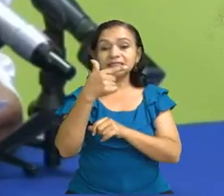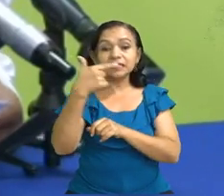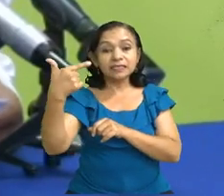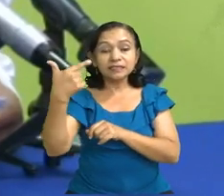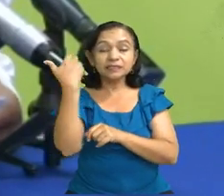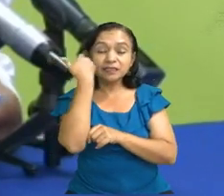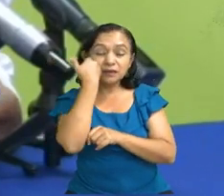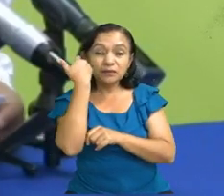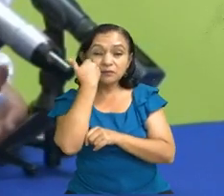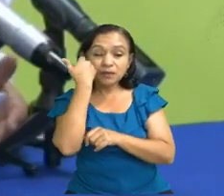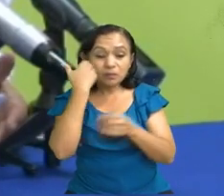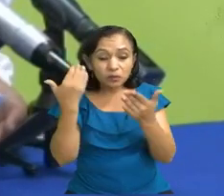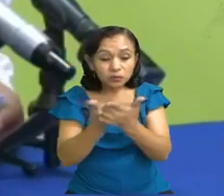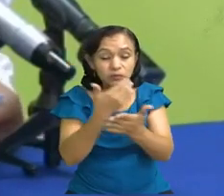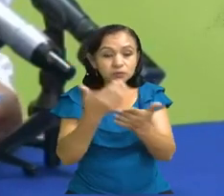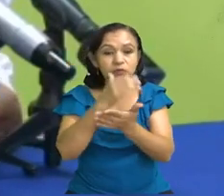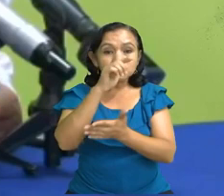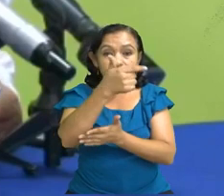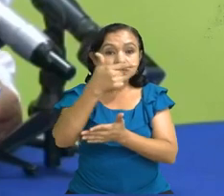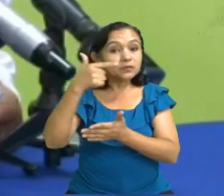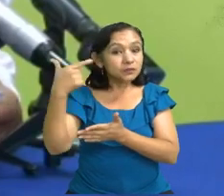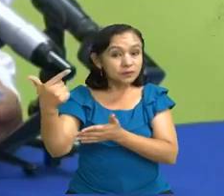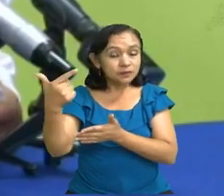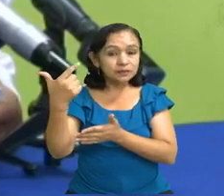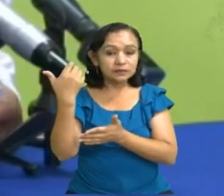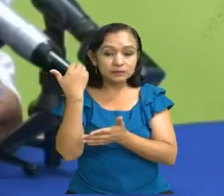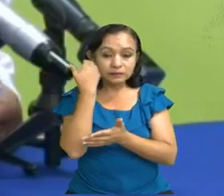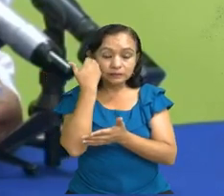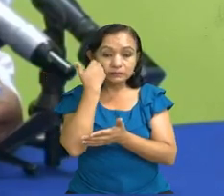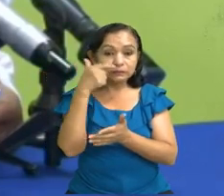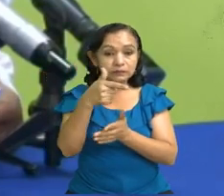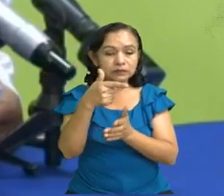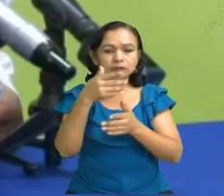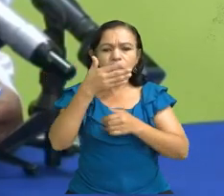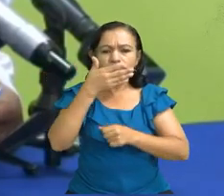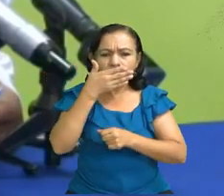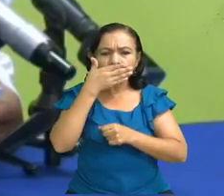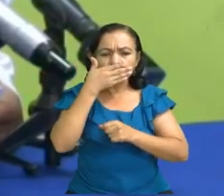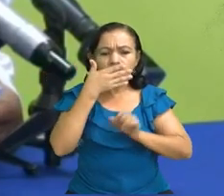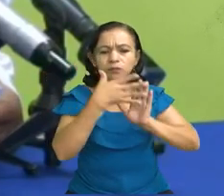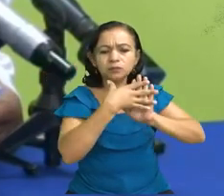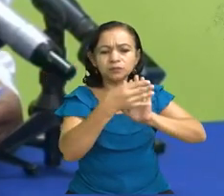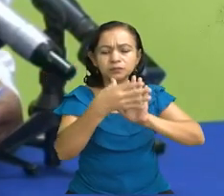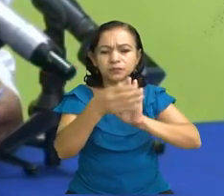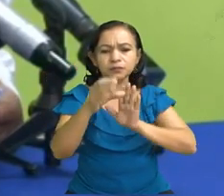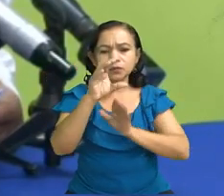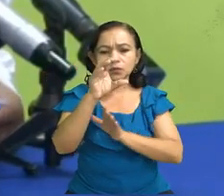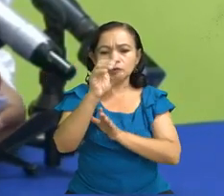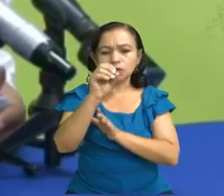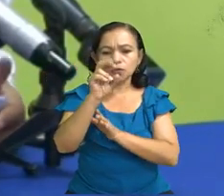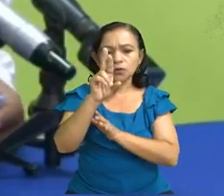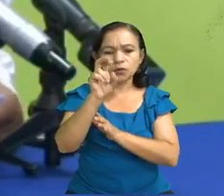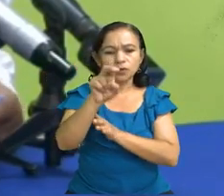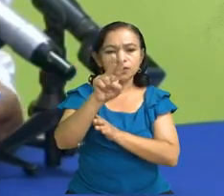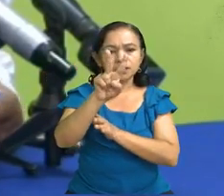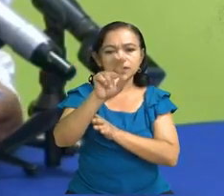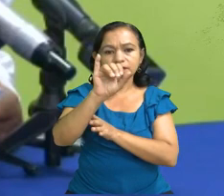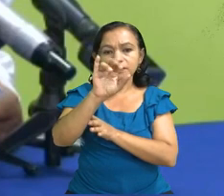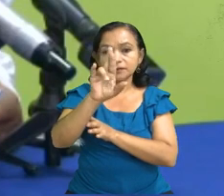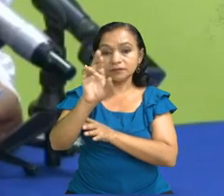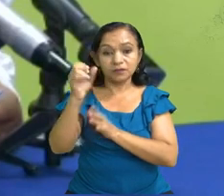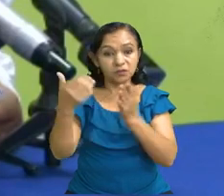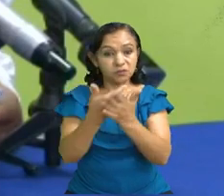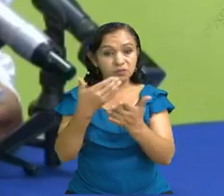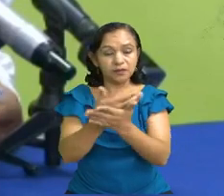más nuevos relacionados con esta enfermedad respiratoria transmitida por el virus coronavirus, y esto incrementa